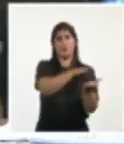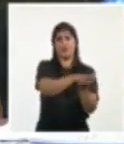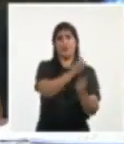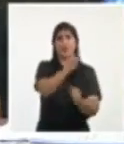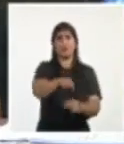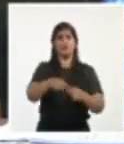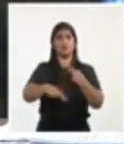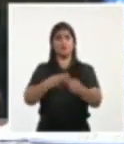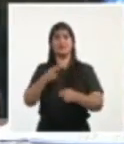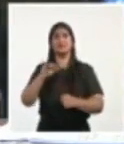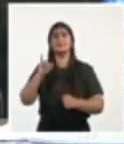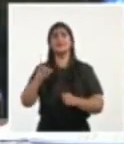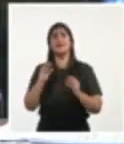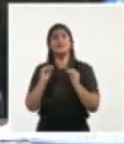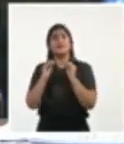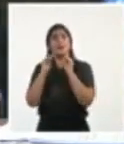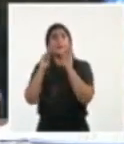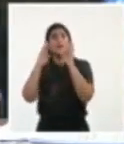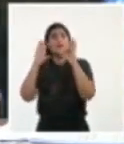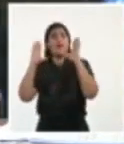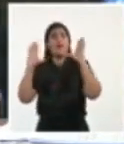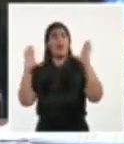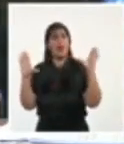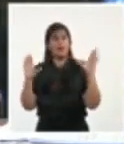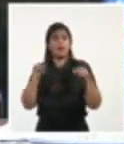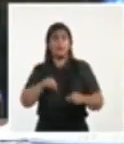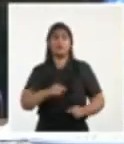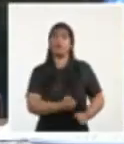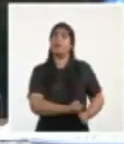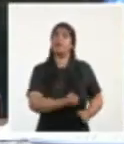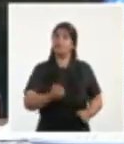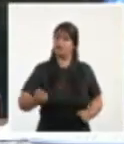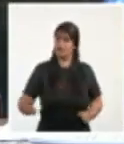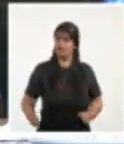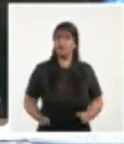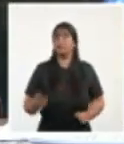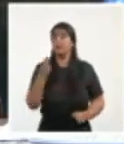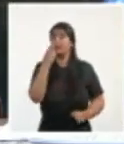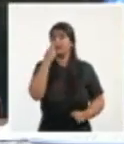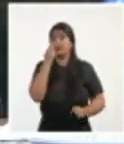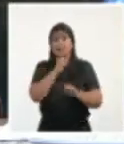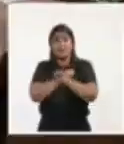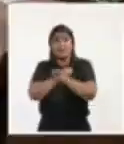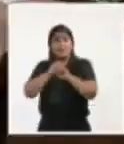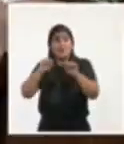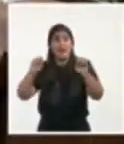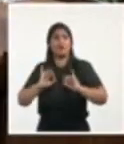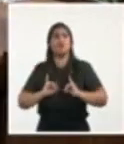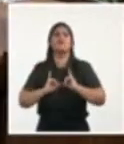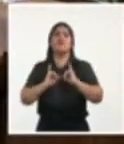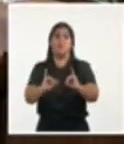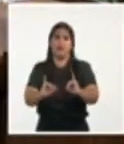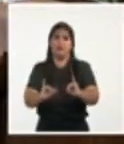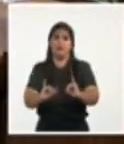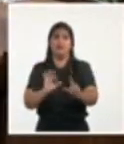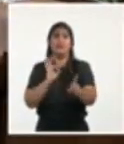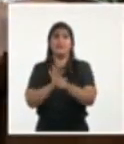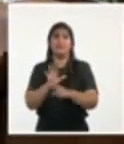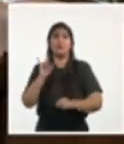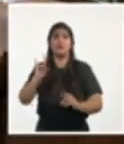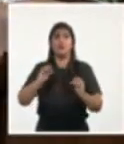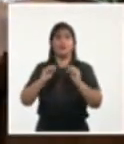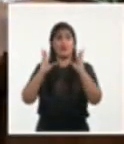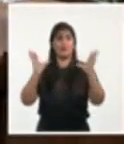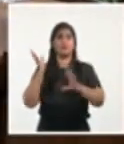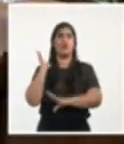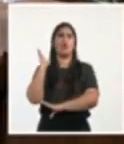lleva el esfuerzo de muchos compañeros. Está la pesquisa, cómo se ha incorporado la autopesquisa, es decir, todas las herramientas informáticas, cómo tributan